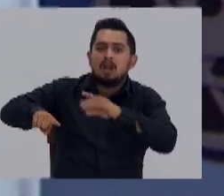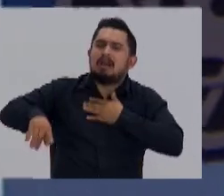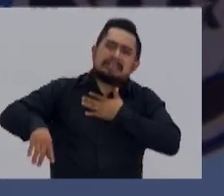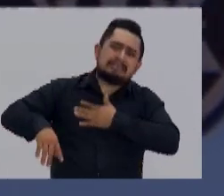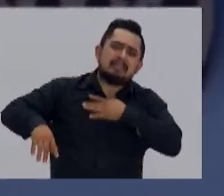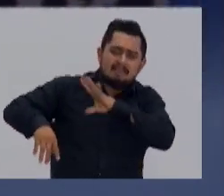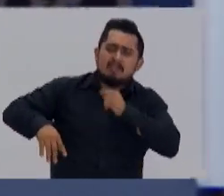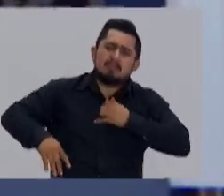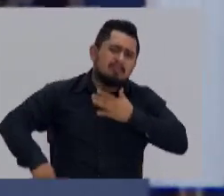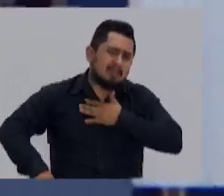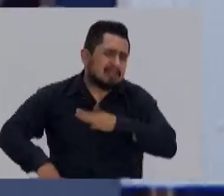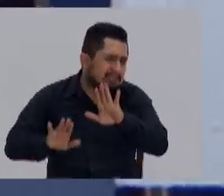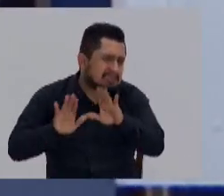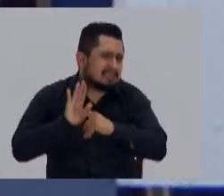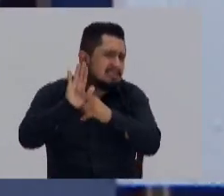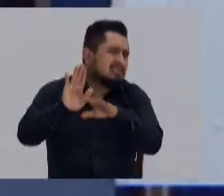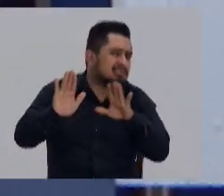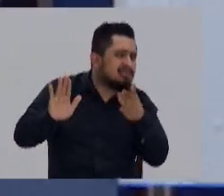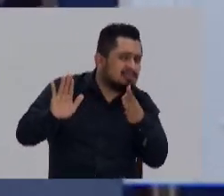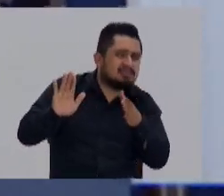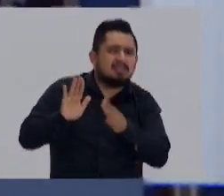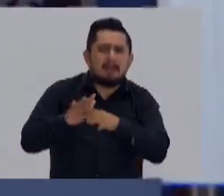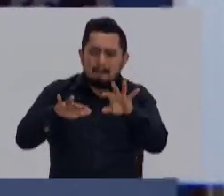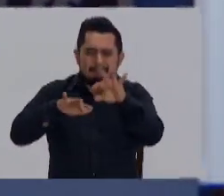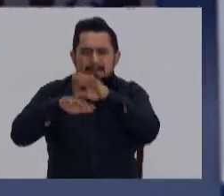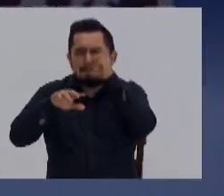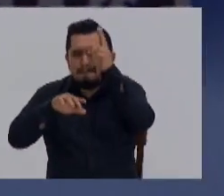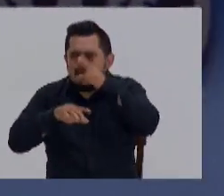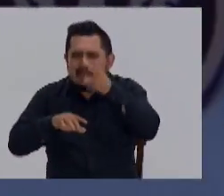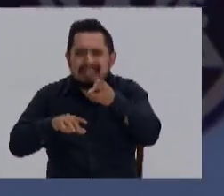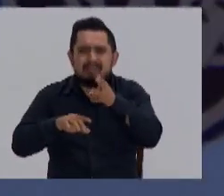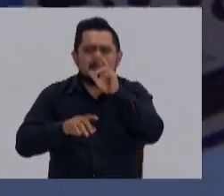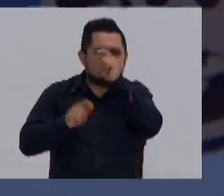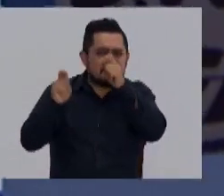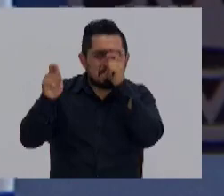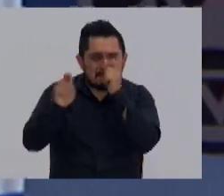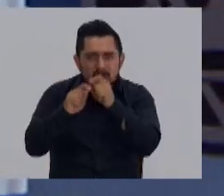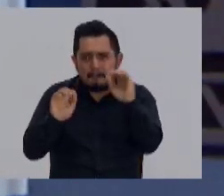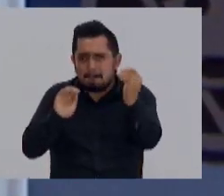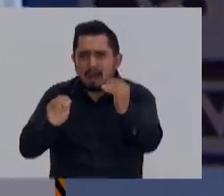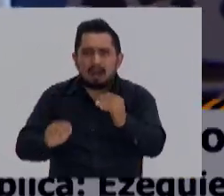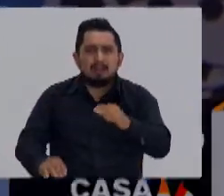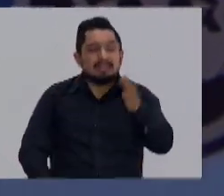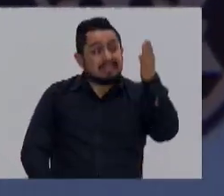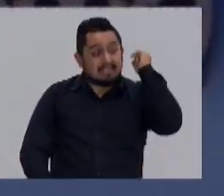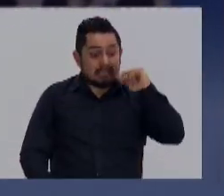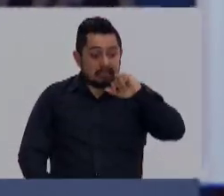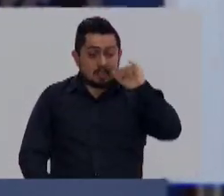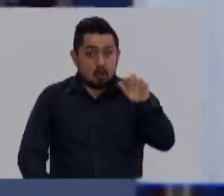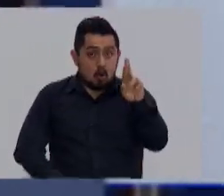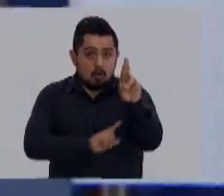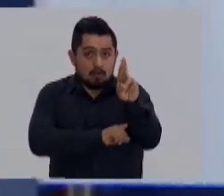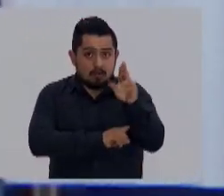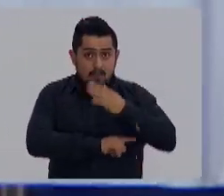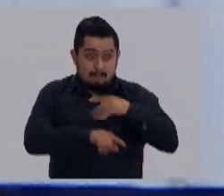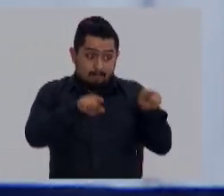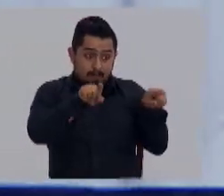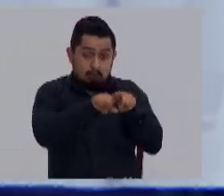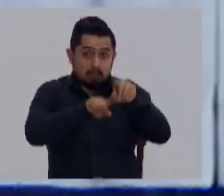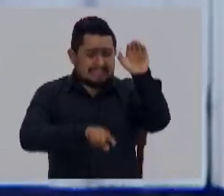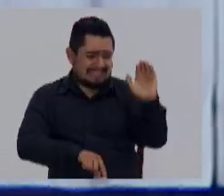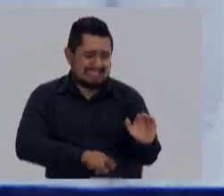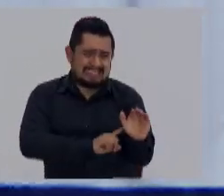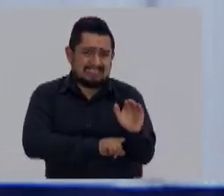nuestra familia, pero es que está cabalito como anillo al dedo. Yo recuerdo que cuando nuestro pastor Junior estaba pequeño, y lo digo con mucho